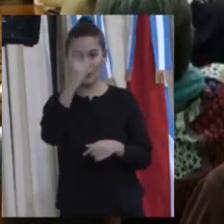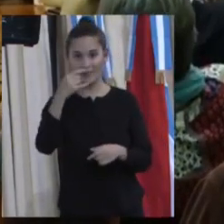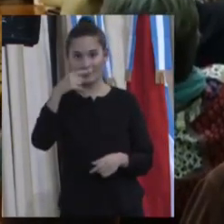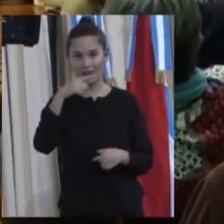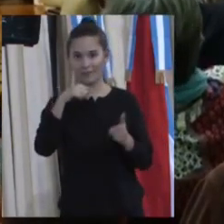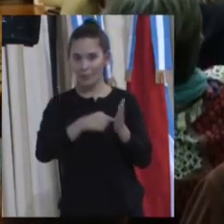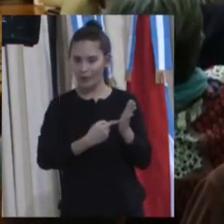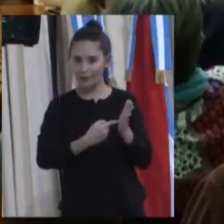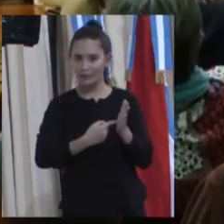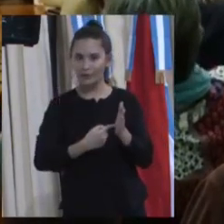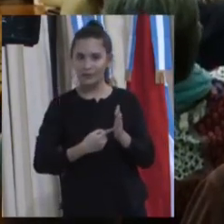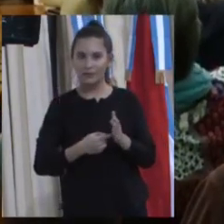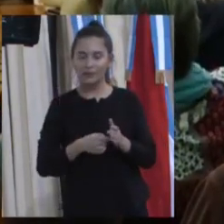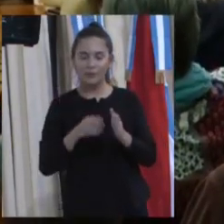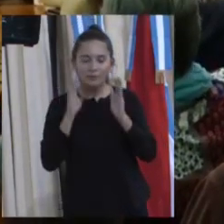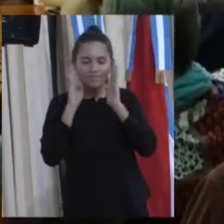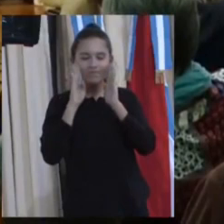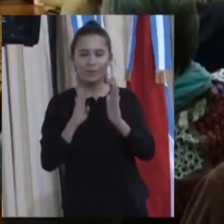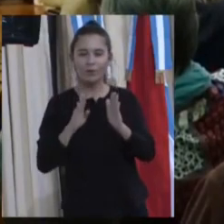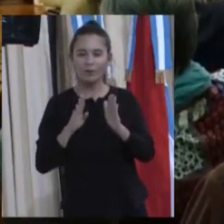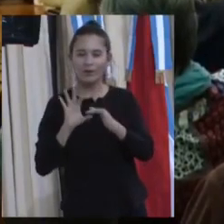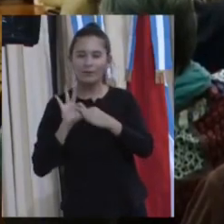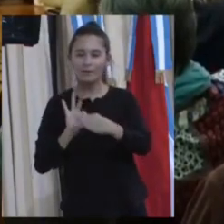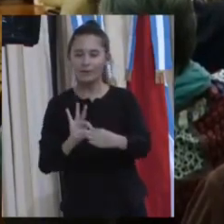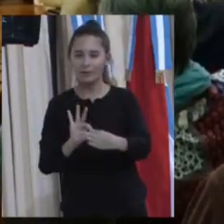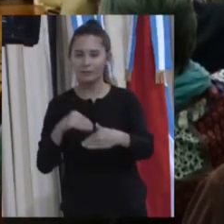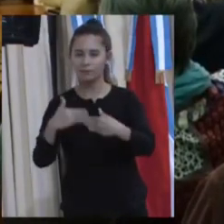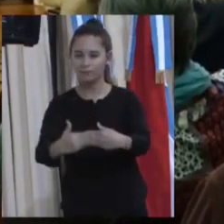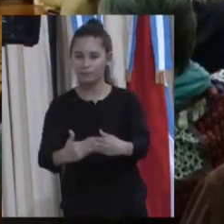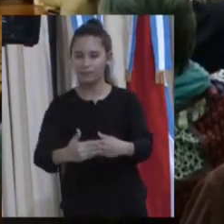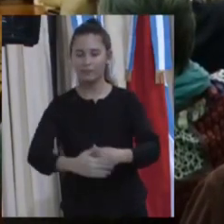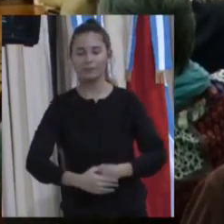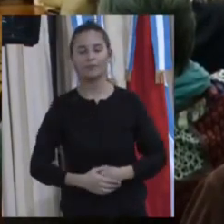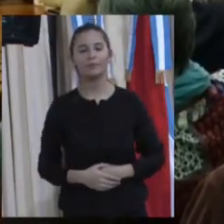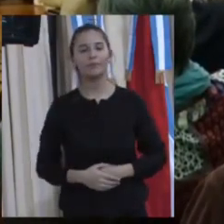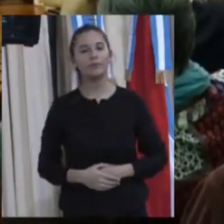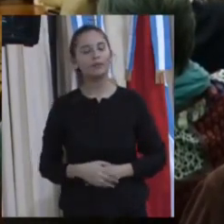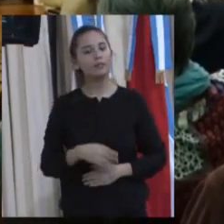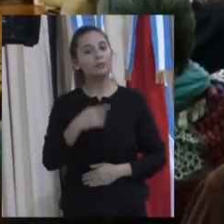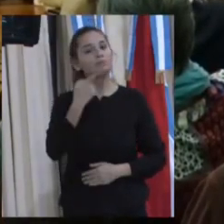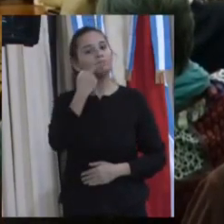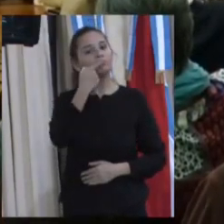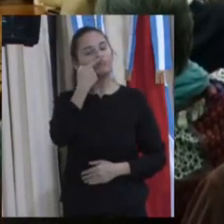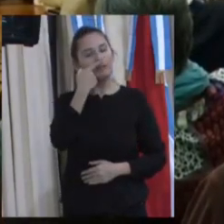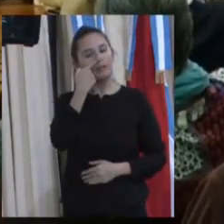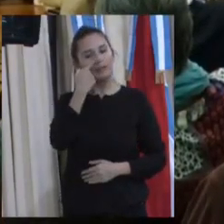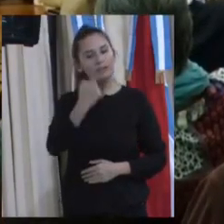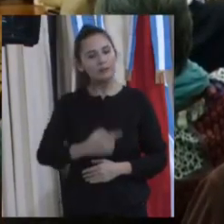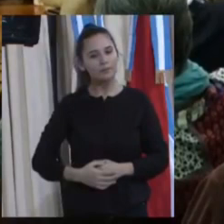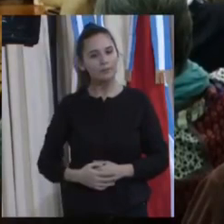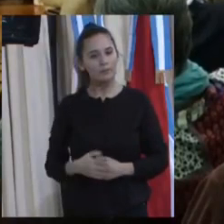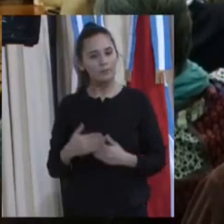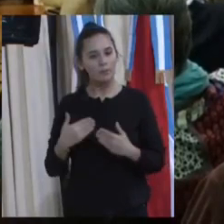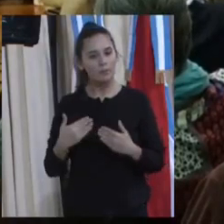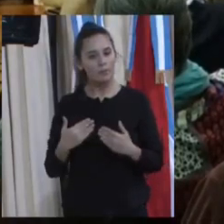se inscriben en ese linaje. Por supuesto, cada uno, y esto quizás es lo interesante, va a leer